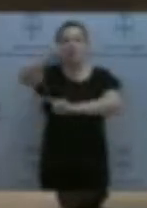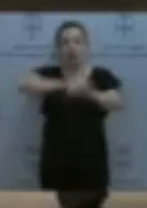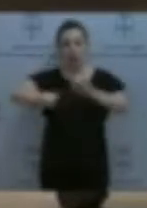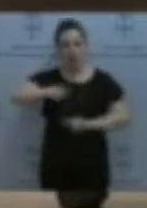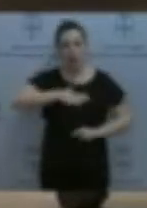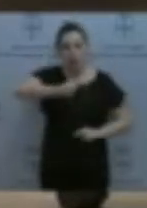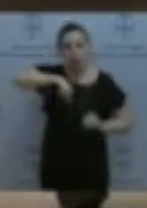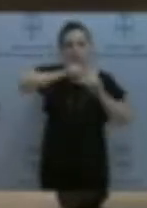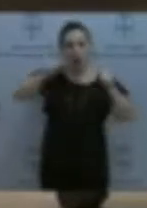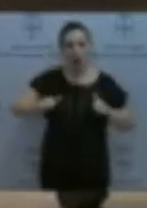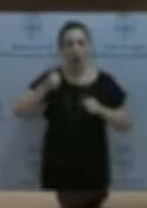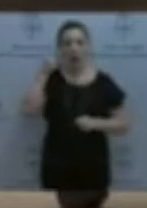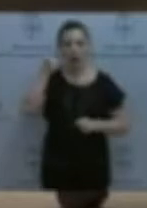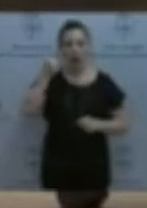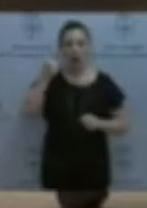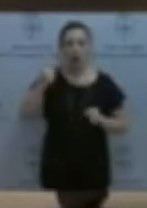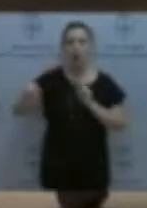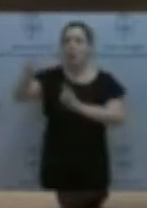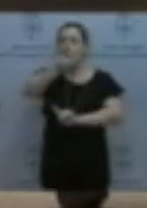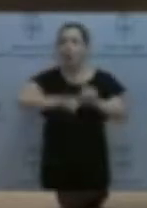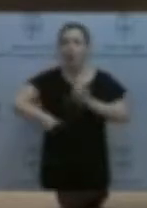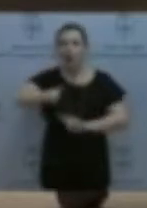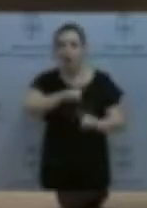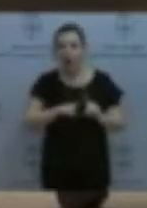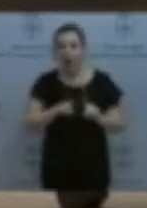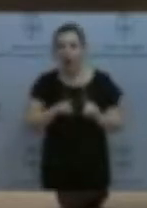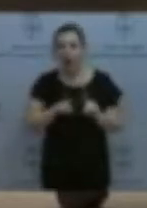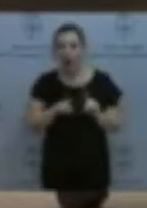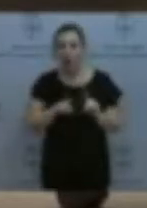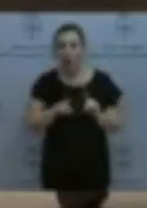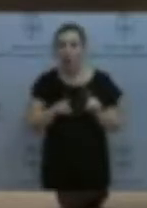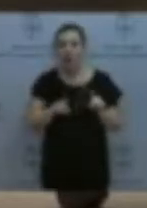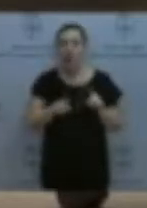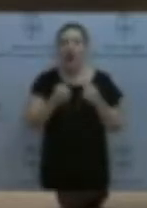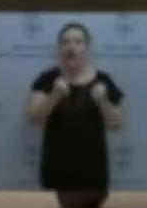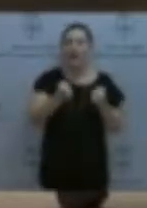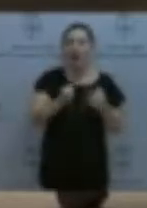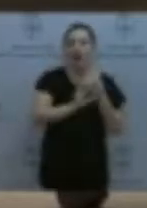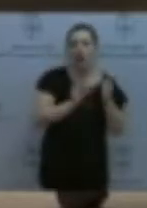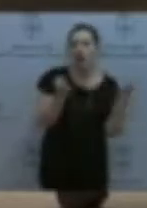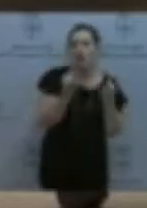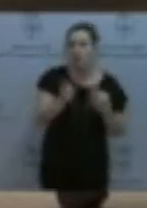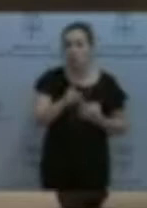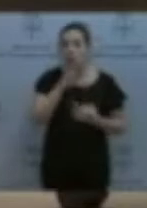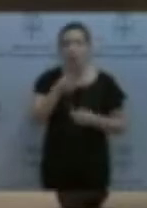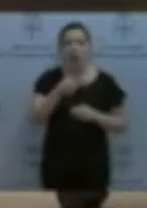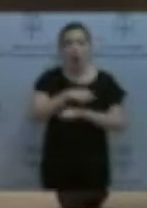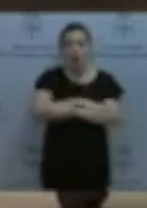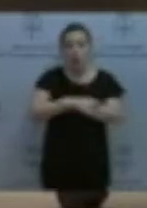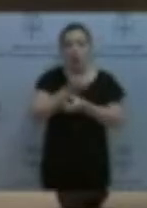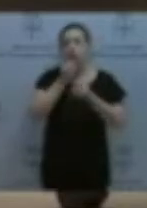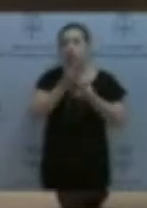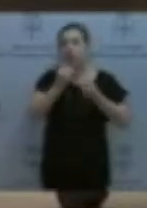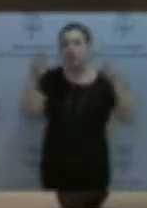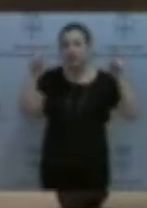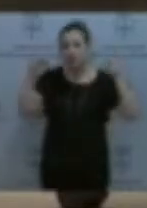es un problema de qué pasa con una energía en concreto, por más que las declaraciones del Gobierno suelen centrarse en esta cuestión y también las polémicas que se dan